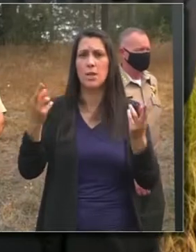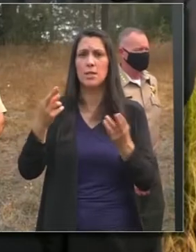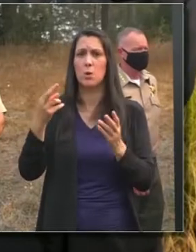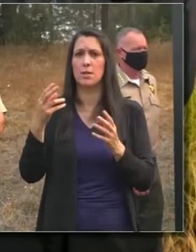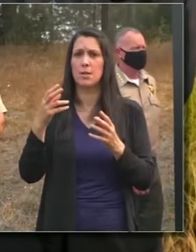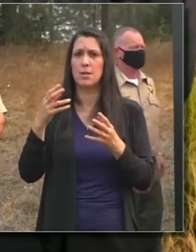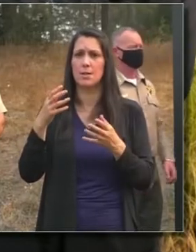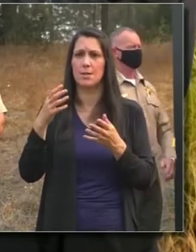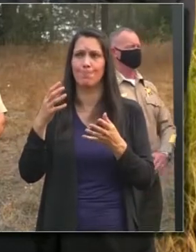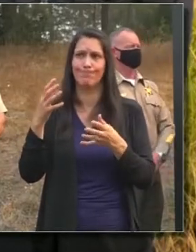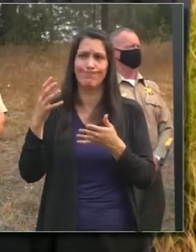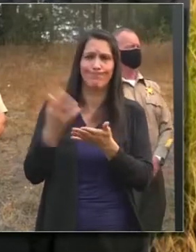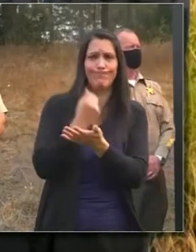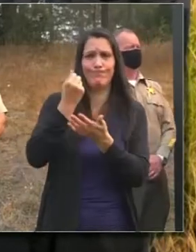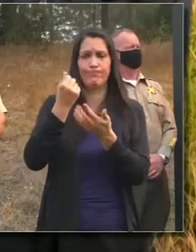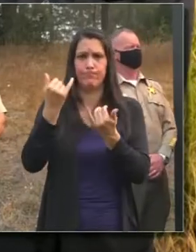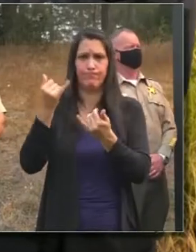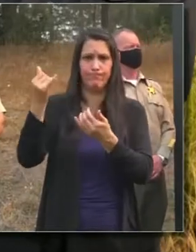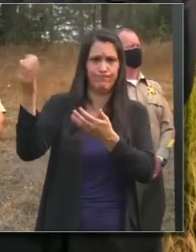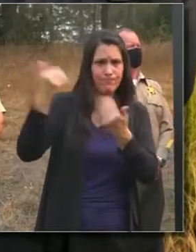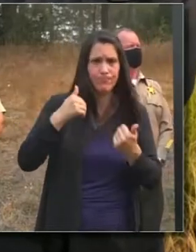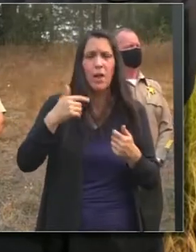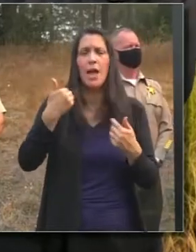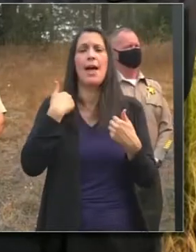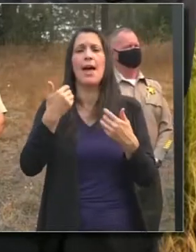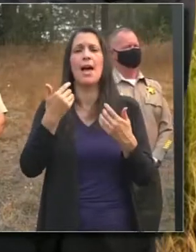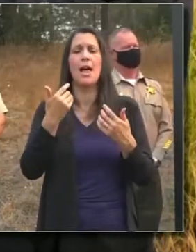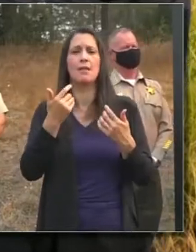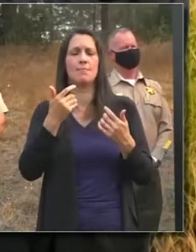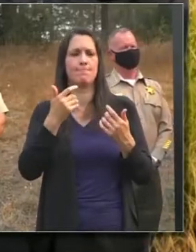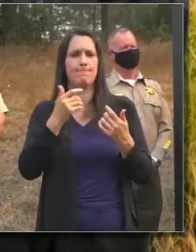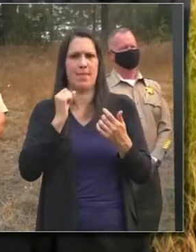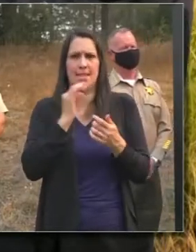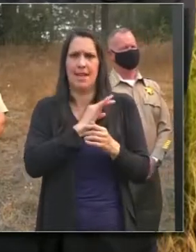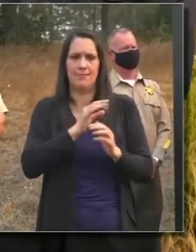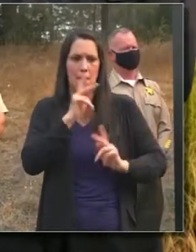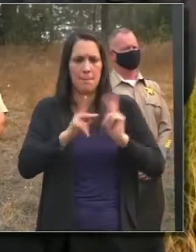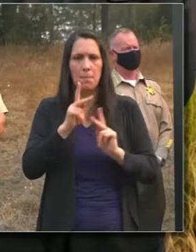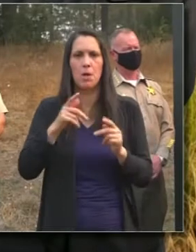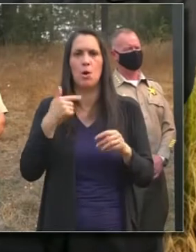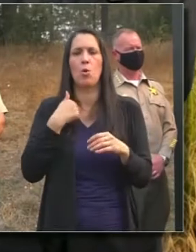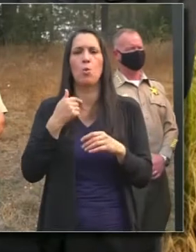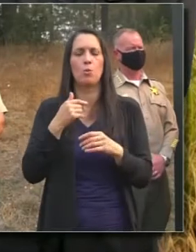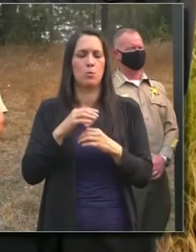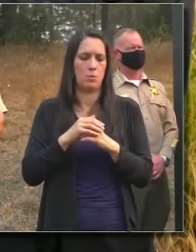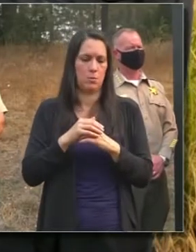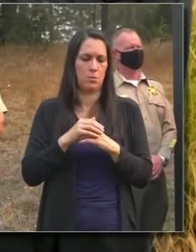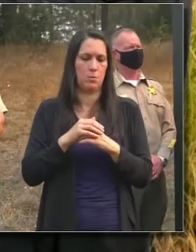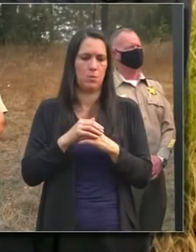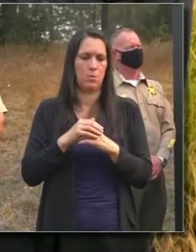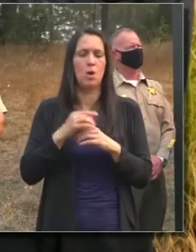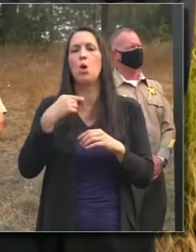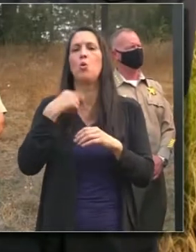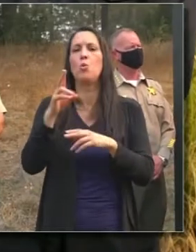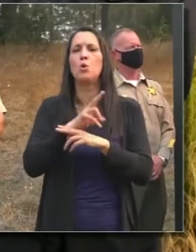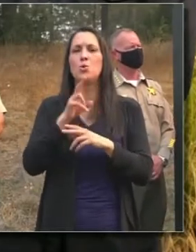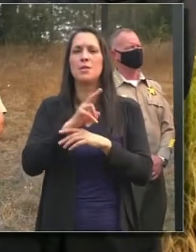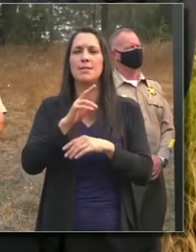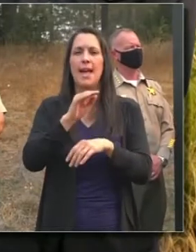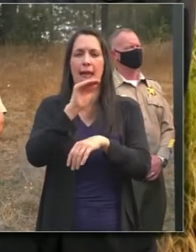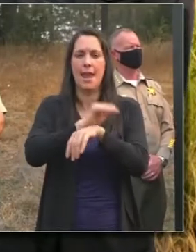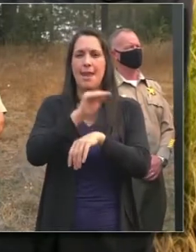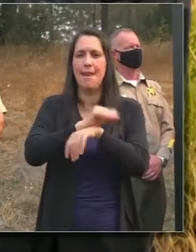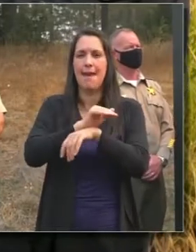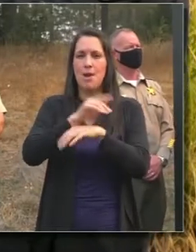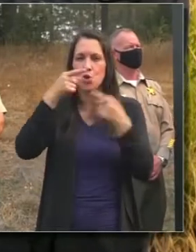recursos utilizarlos también tenemos personal a disposición y utilizamos